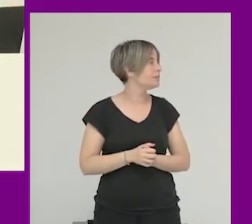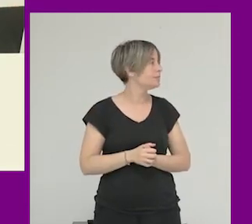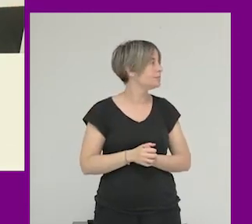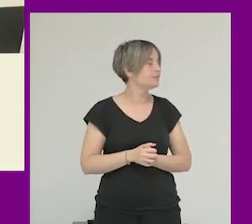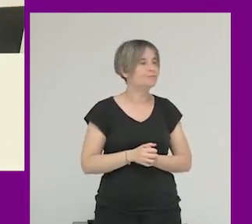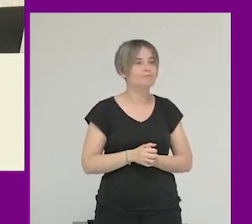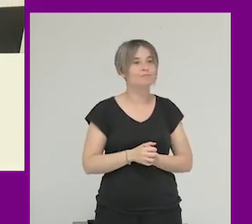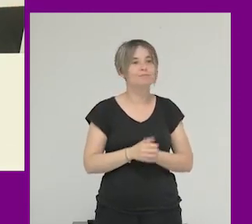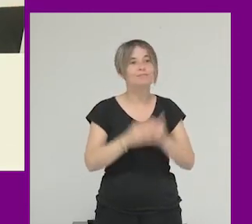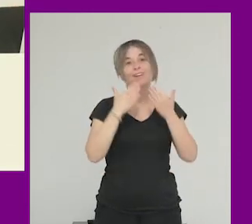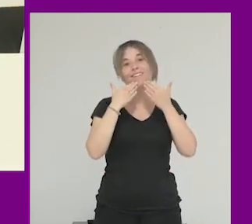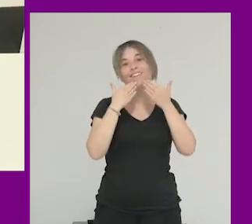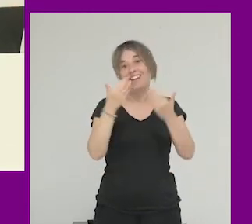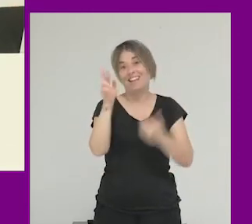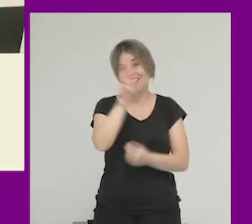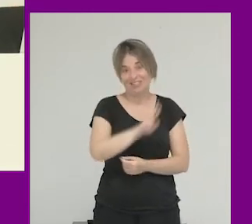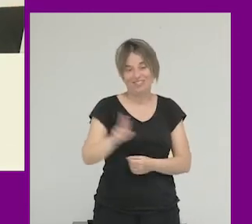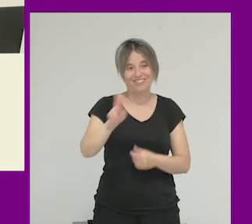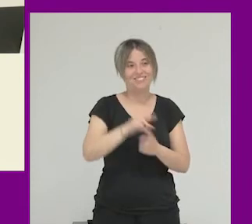kaixo berriro.